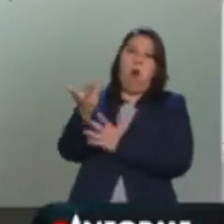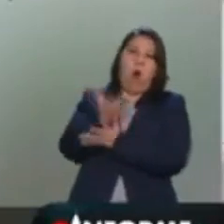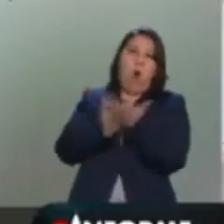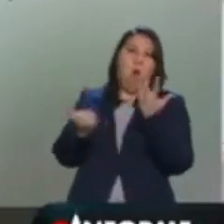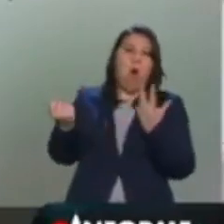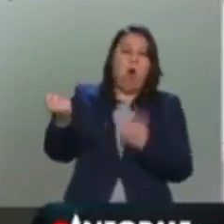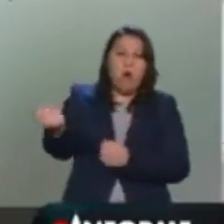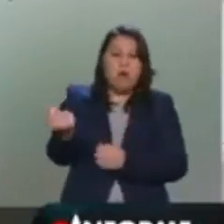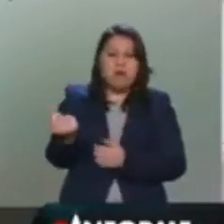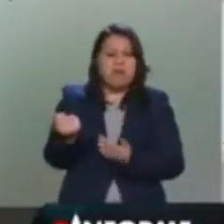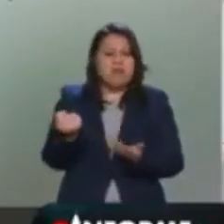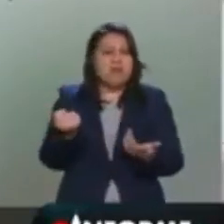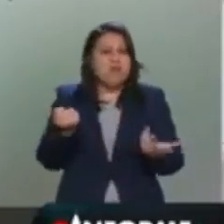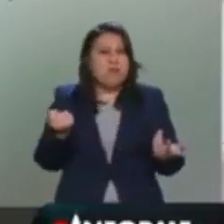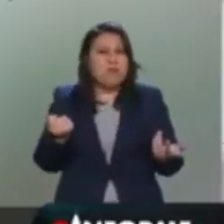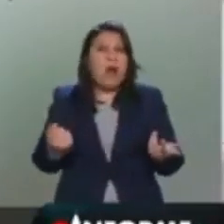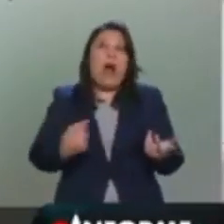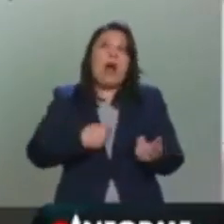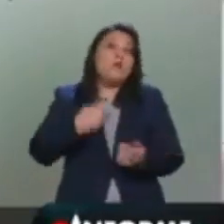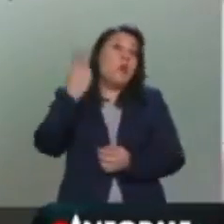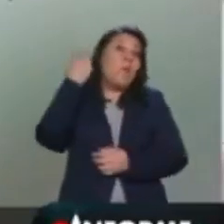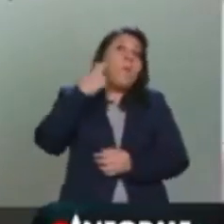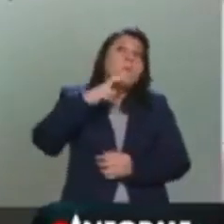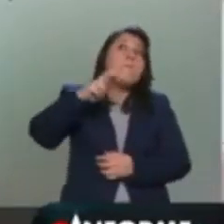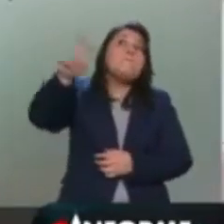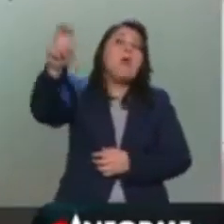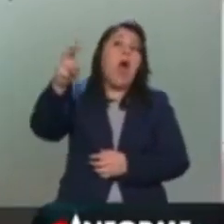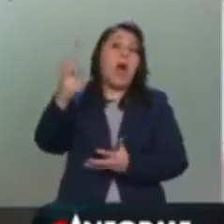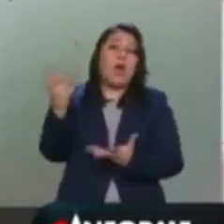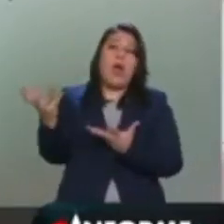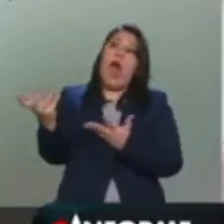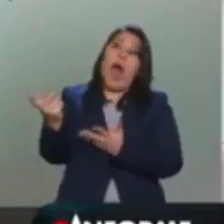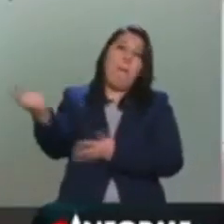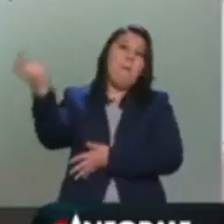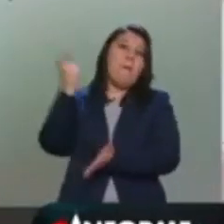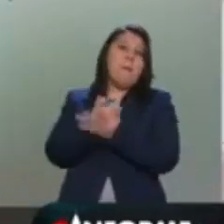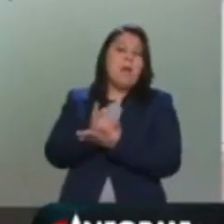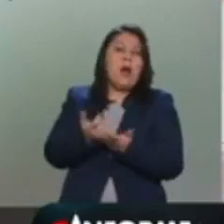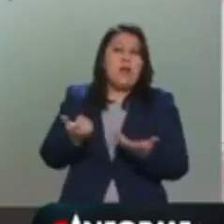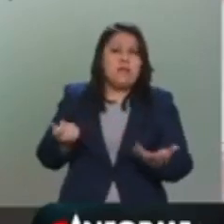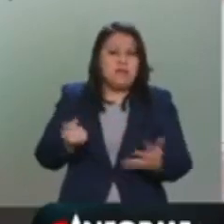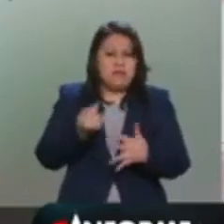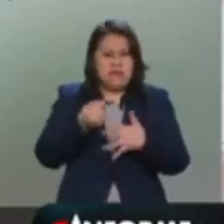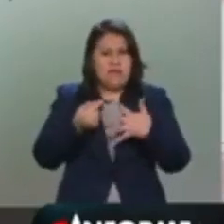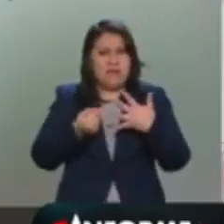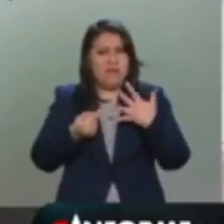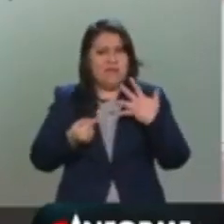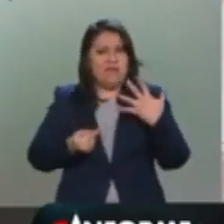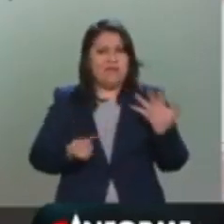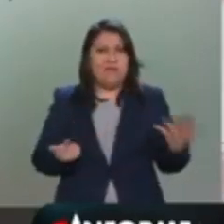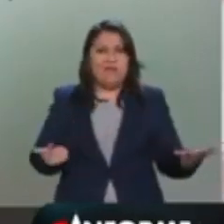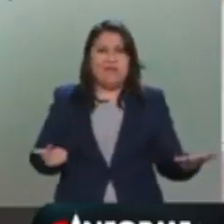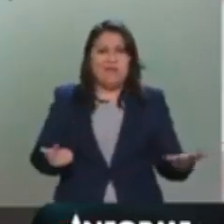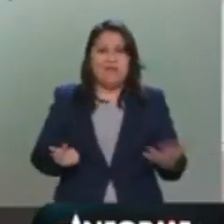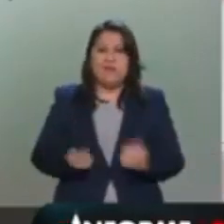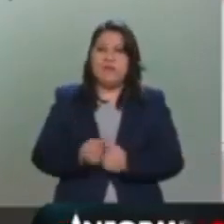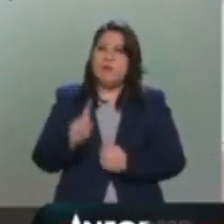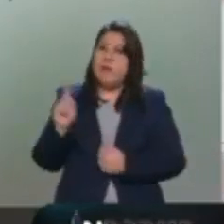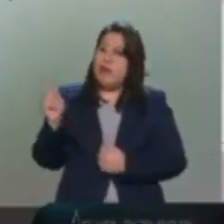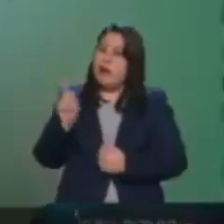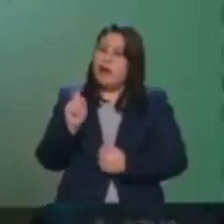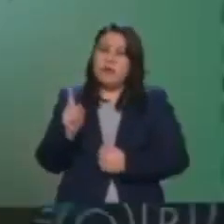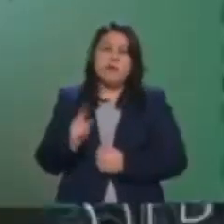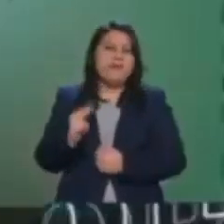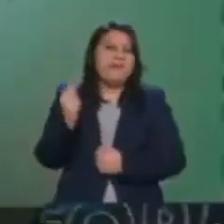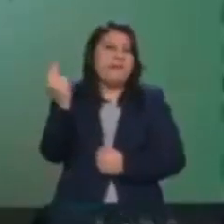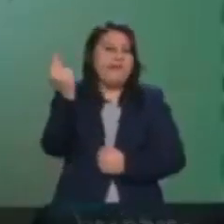viáticos y otros gastos. Todos tenemos que hacer un esfuerzo. No puede